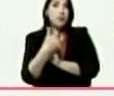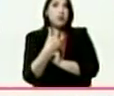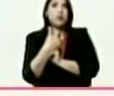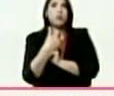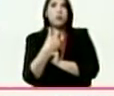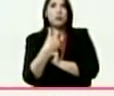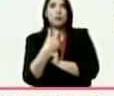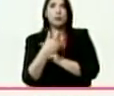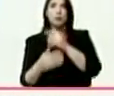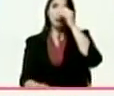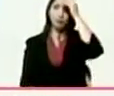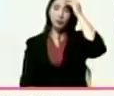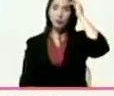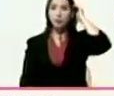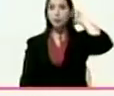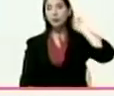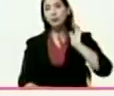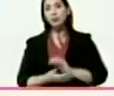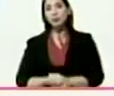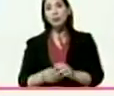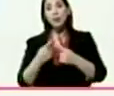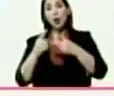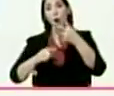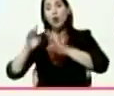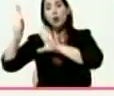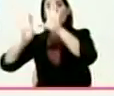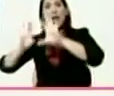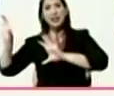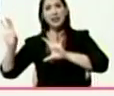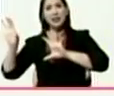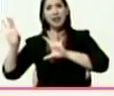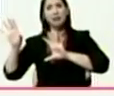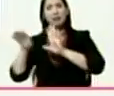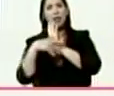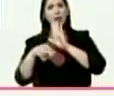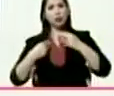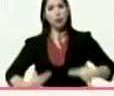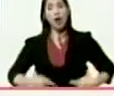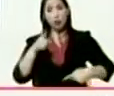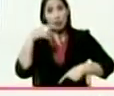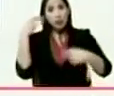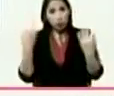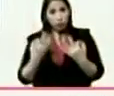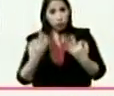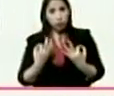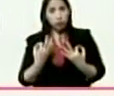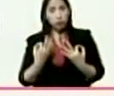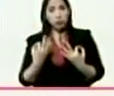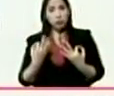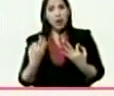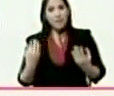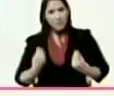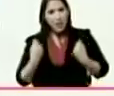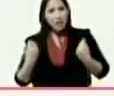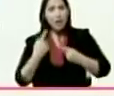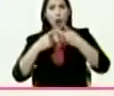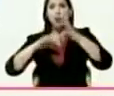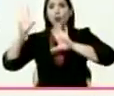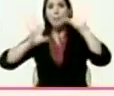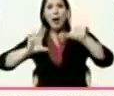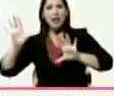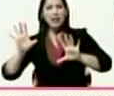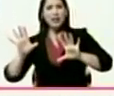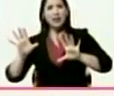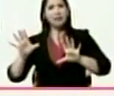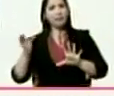ante la complicidad de los organismos multilaterales de derechos humanos. Esa es la realidad insólita,